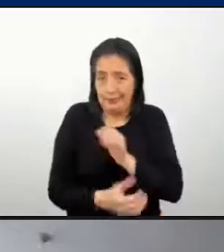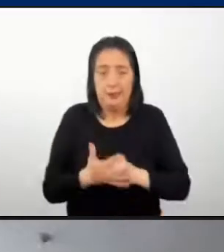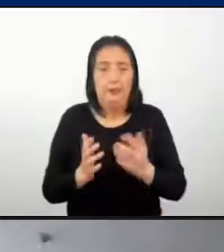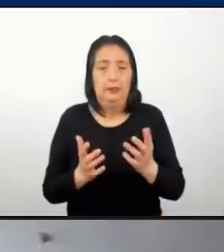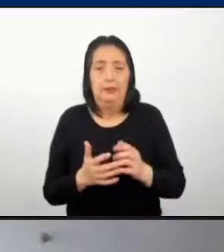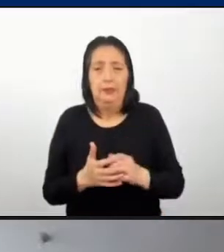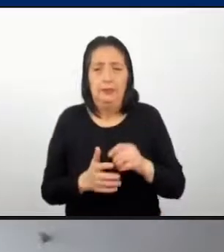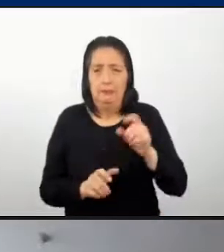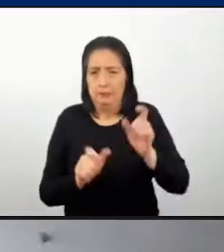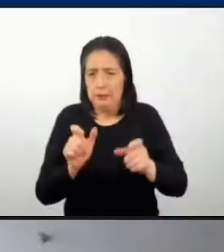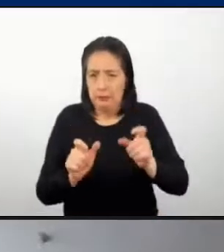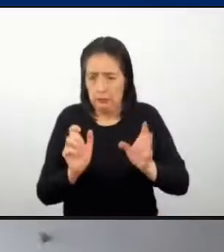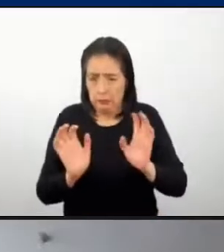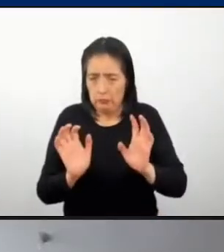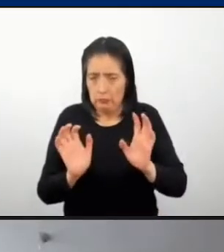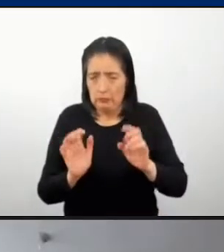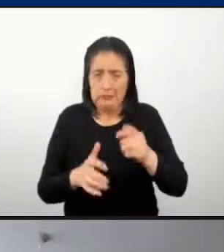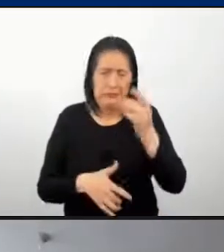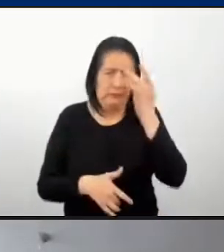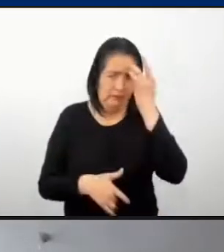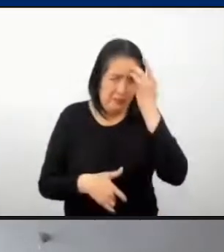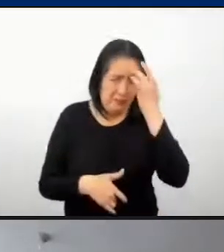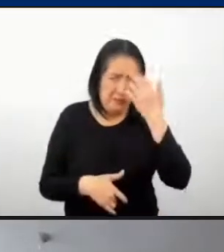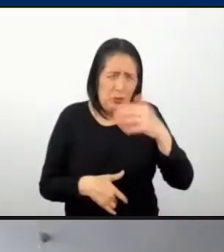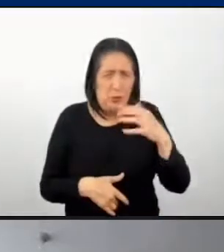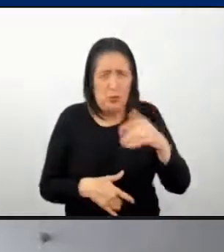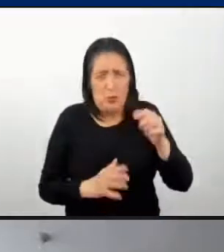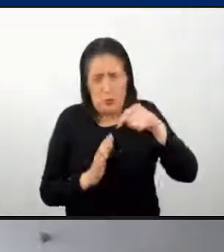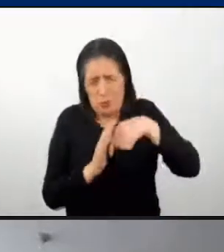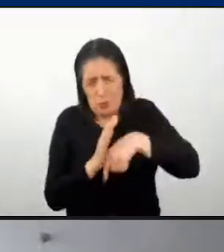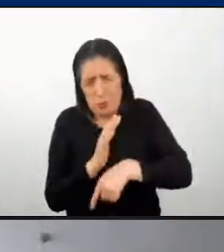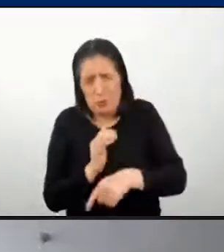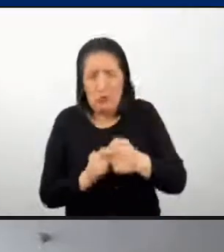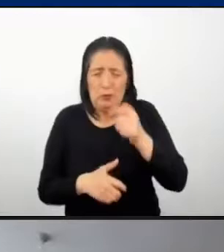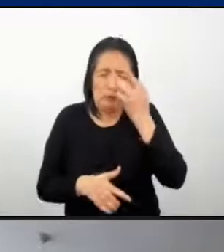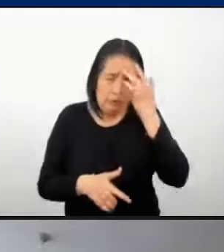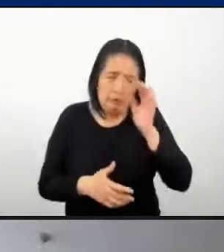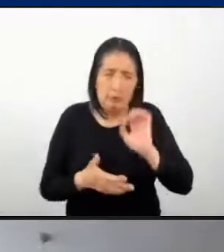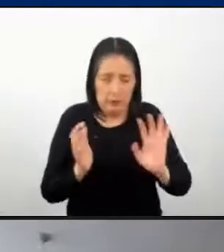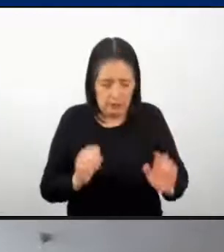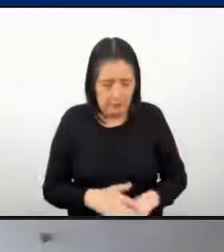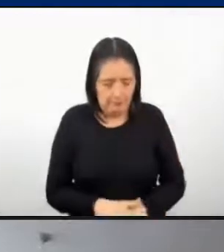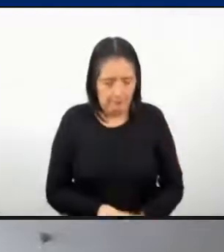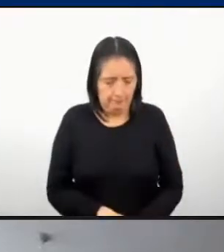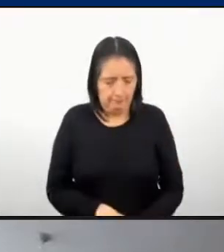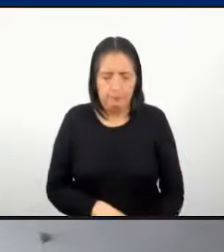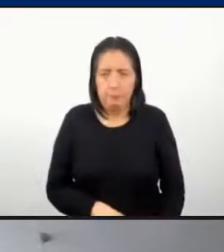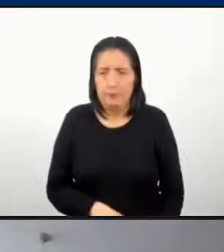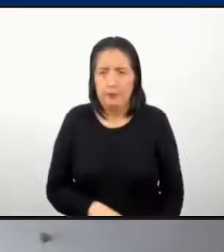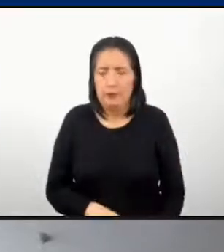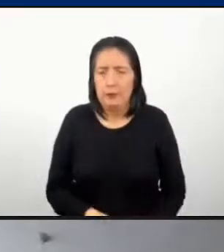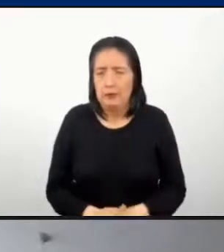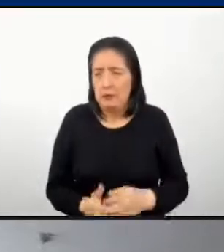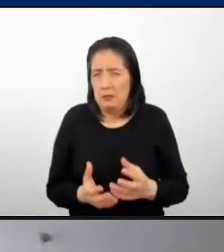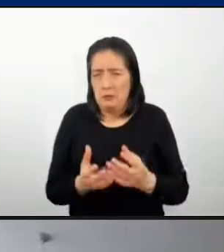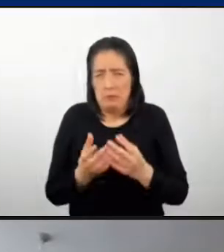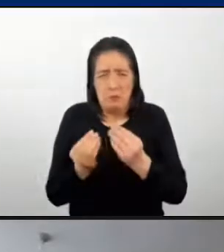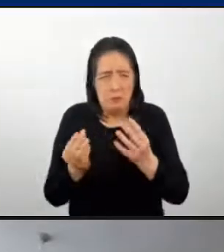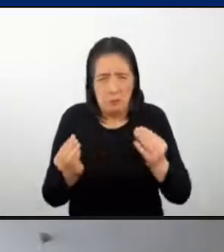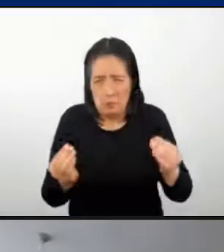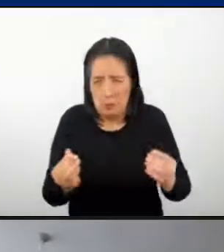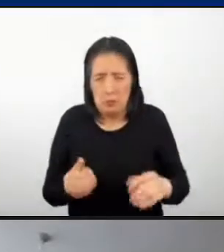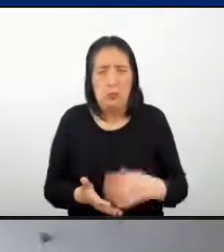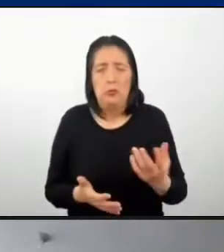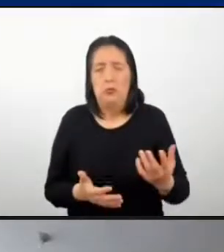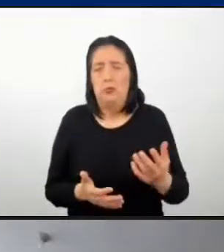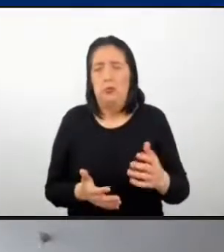Gente que se ha enfermado gravemente, no estoy pensando en los miles de muertos que tenemos a nuestras